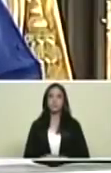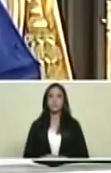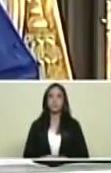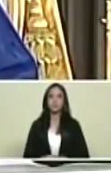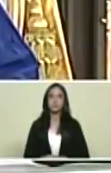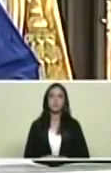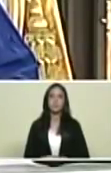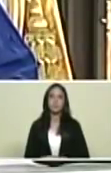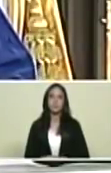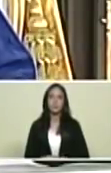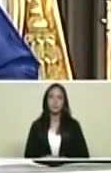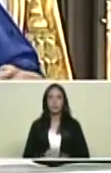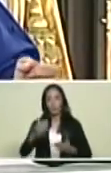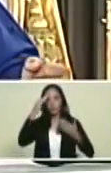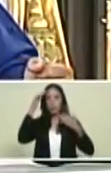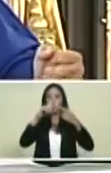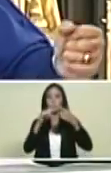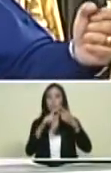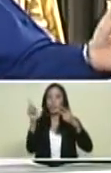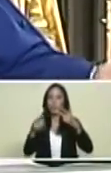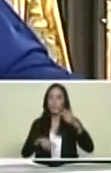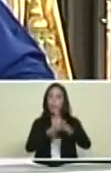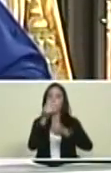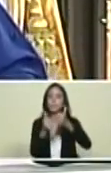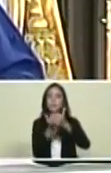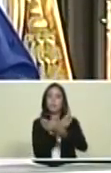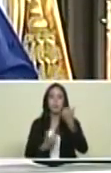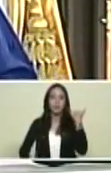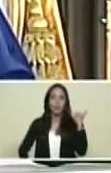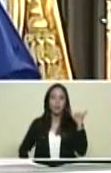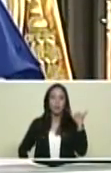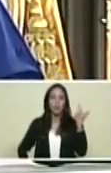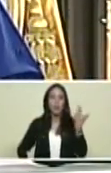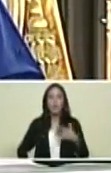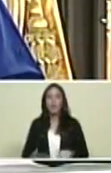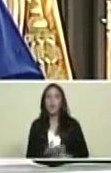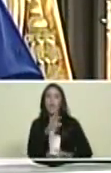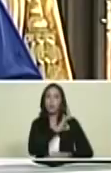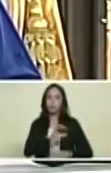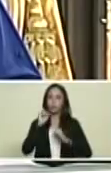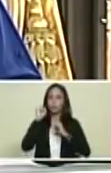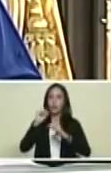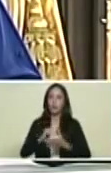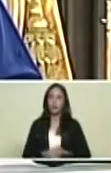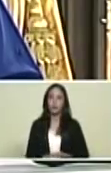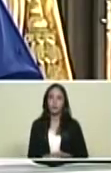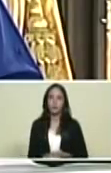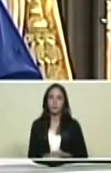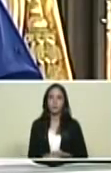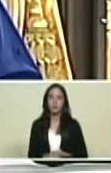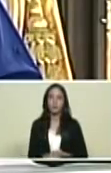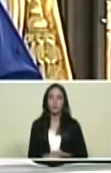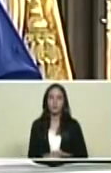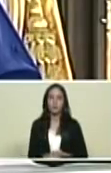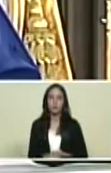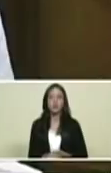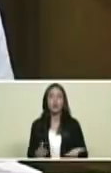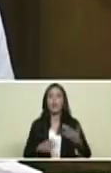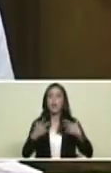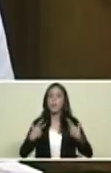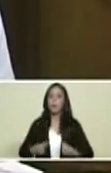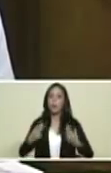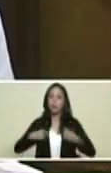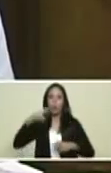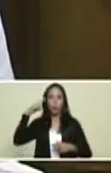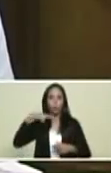Delcy Rodríguez, al vicepresidente del socialismo, compañero ministro de educación, profesor Aristóbulo